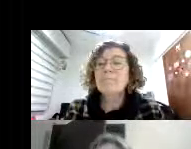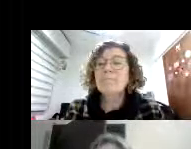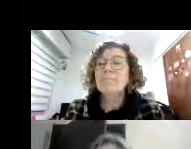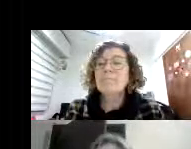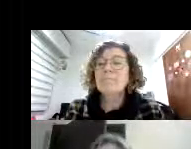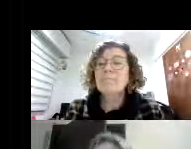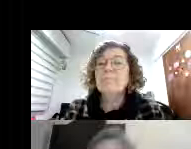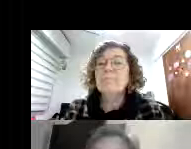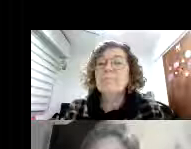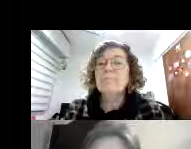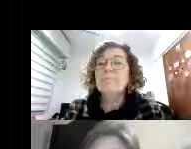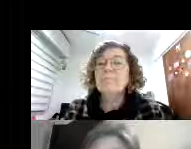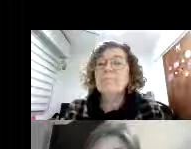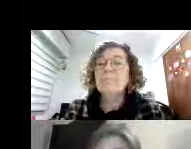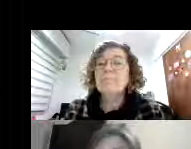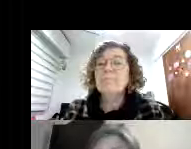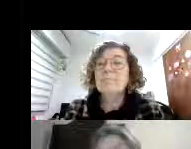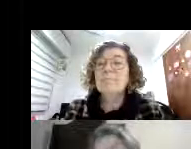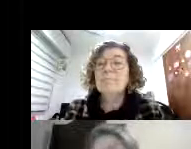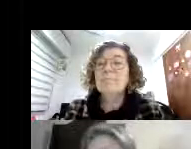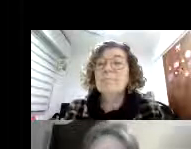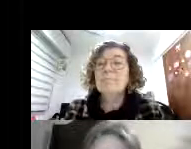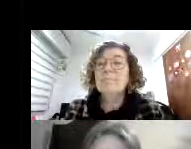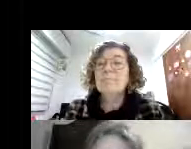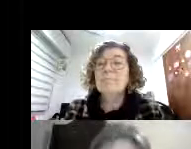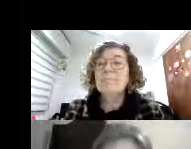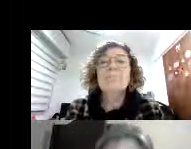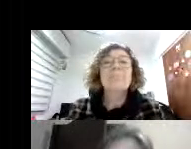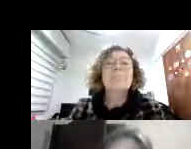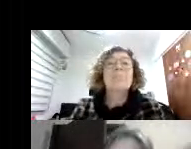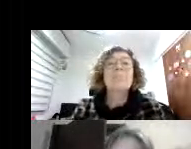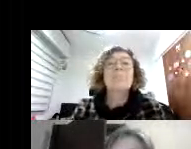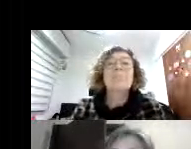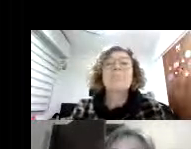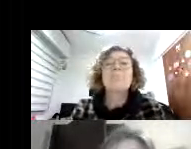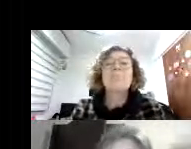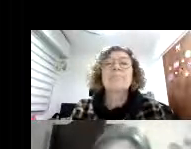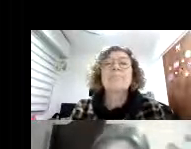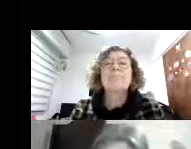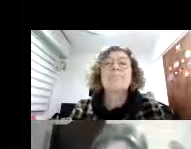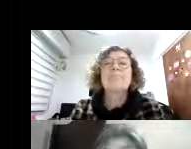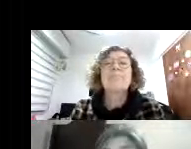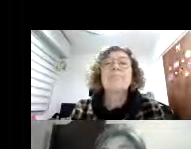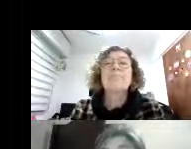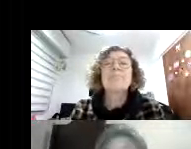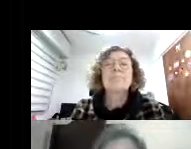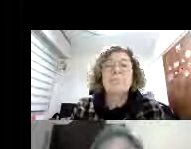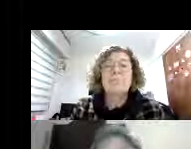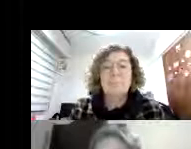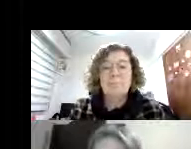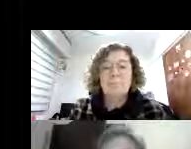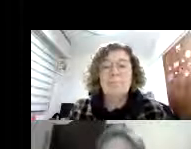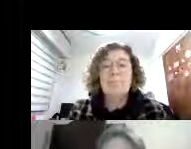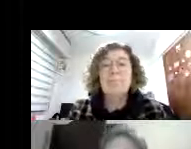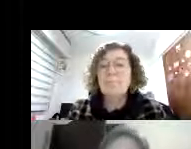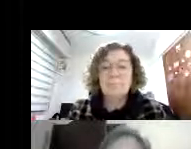puede ser discutible, pero hablan de la chance estadística. En Uruguay los varones que tienen sexo con varones, los varones gay